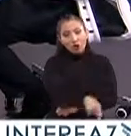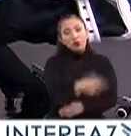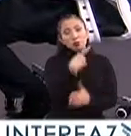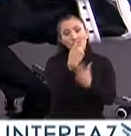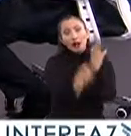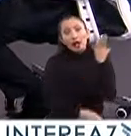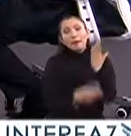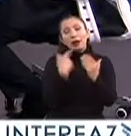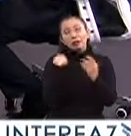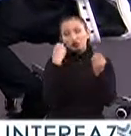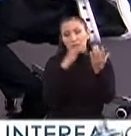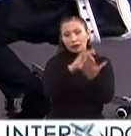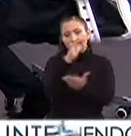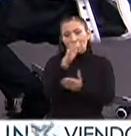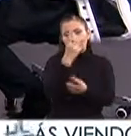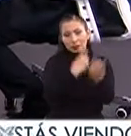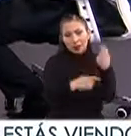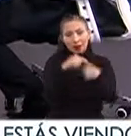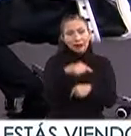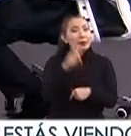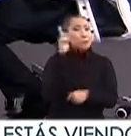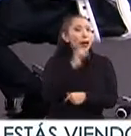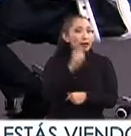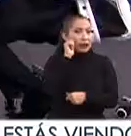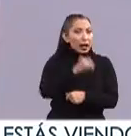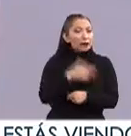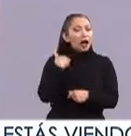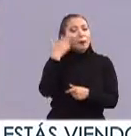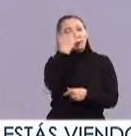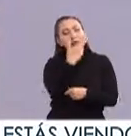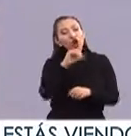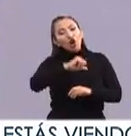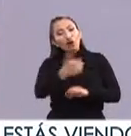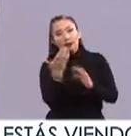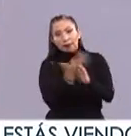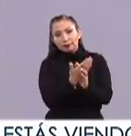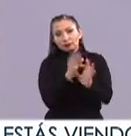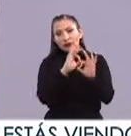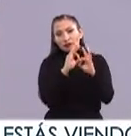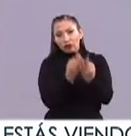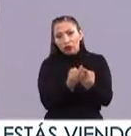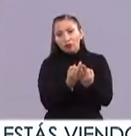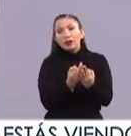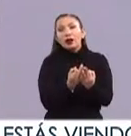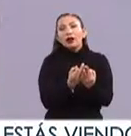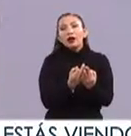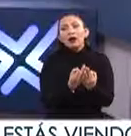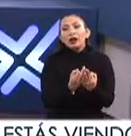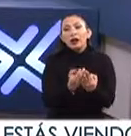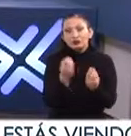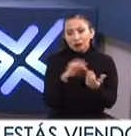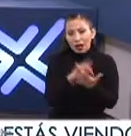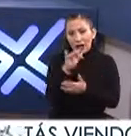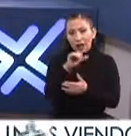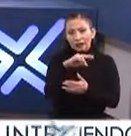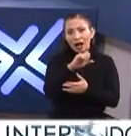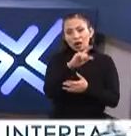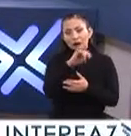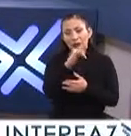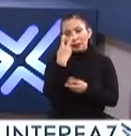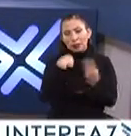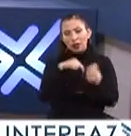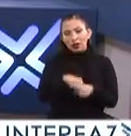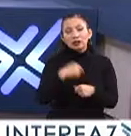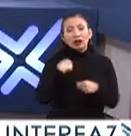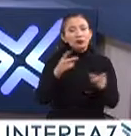planes de estudio. Te agradecemos mucho que hayas estado con nosotros. Mañana estaremos revisando otras alternativas y bueno, pues muchísimas gracias, Ana Luisa, por haber estado con nosotros